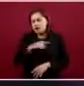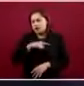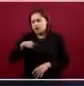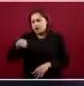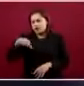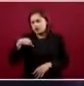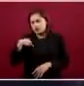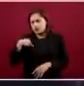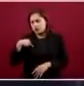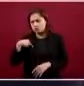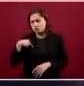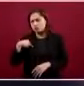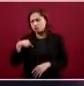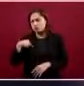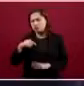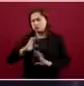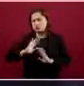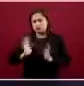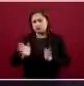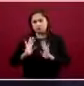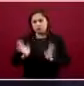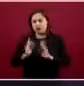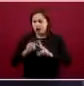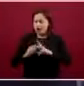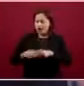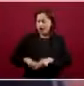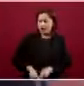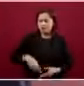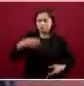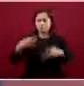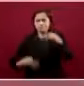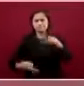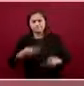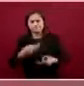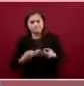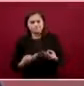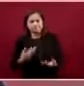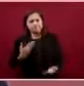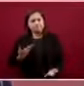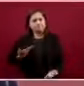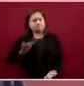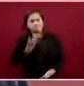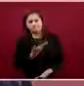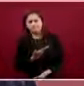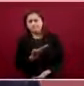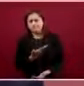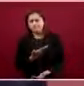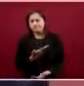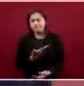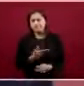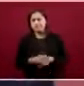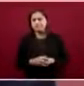proceso porque queremos que todo lo que se